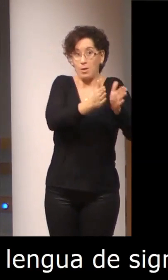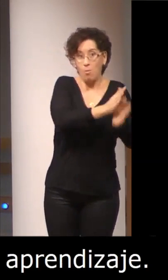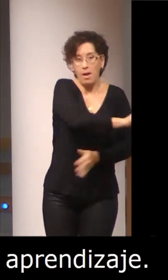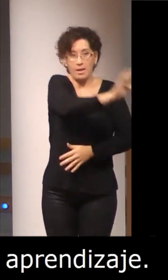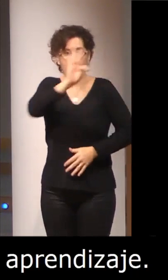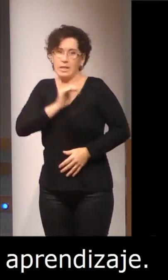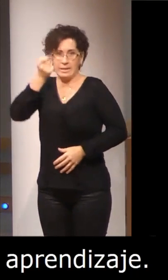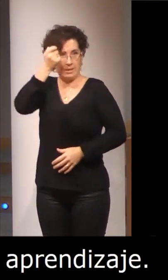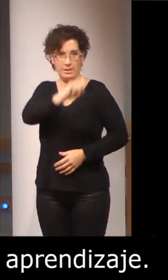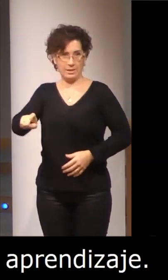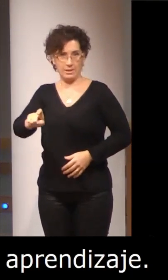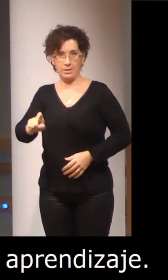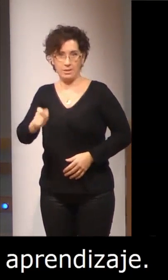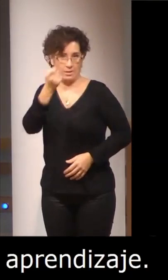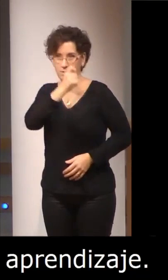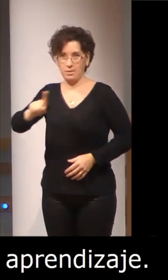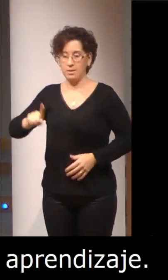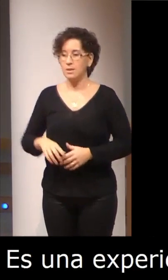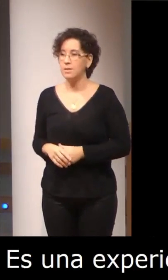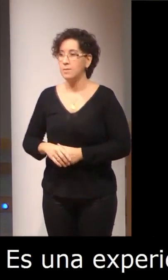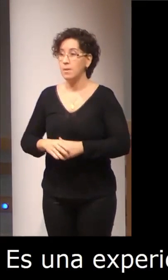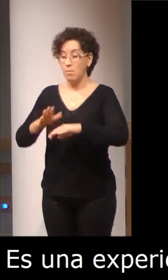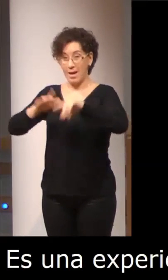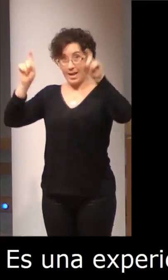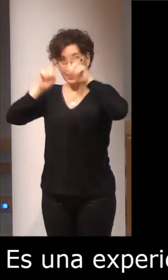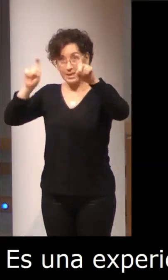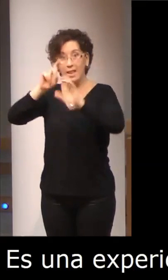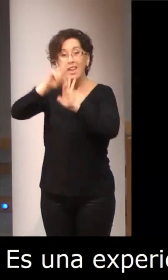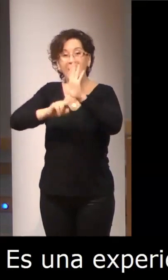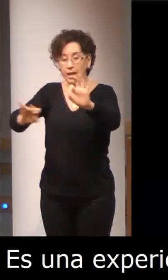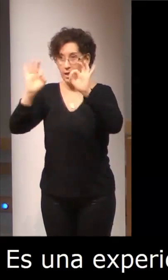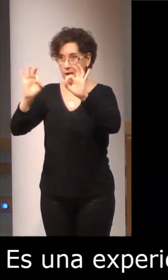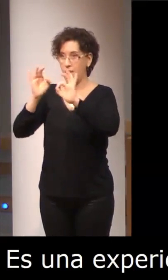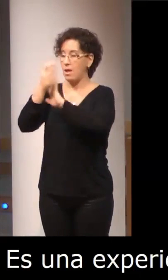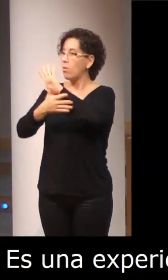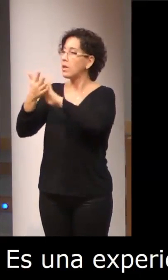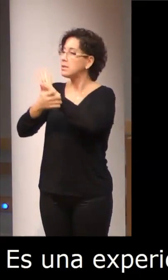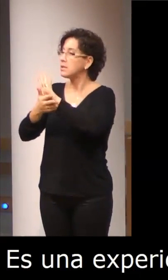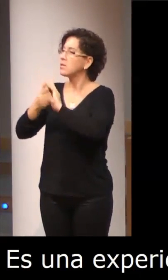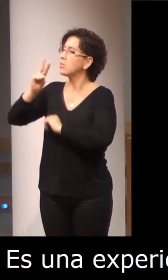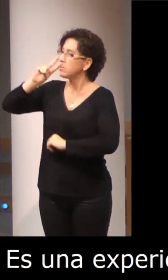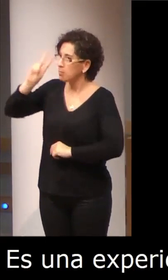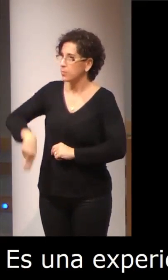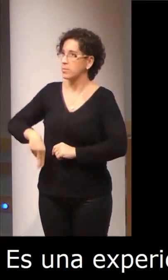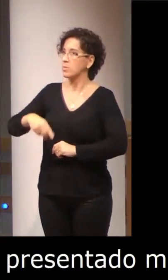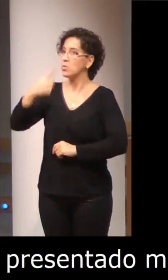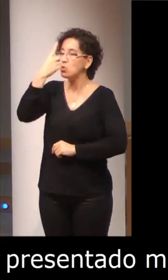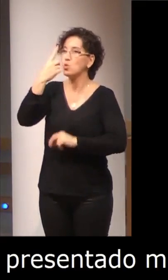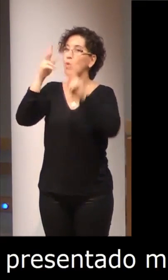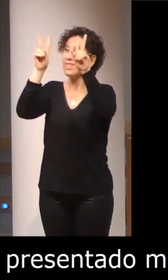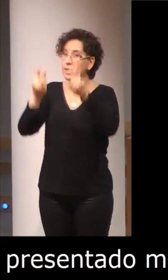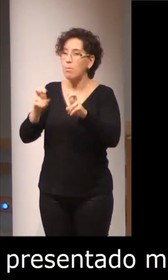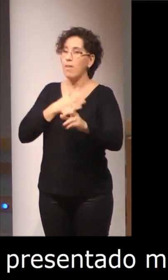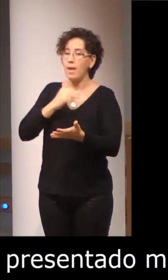precedente. En enseñanza arreglada, la Lengua de Signos Española es uno de los temas de la asignatura de